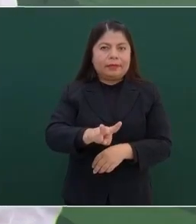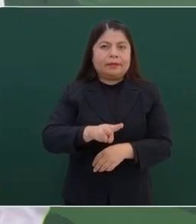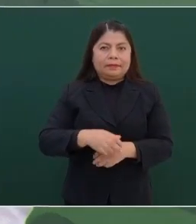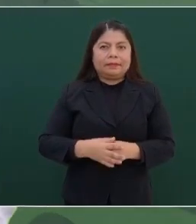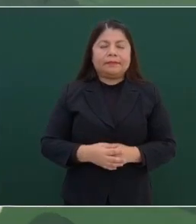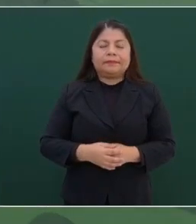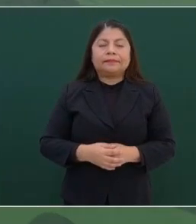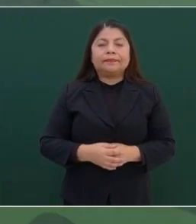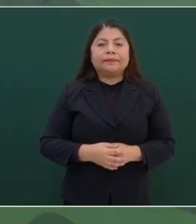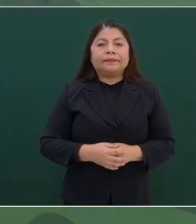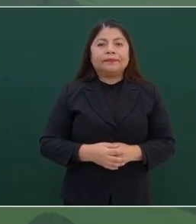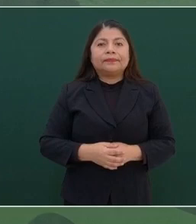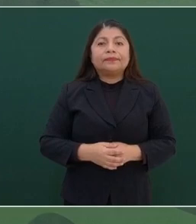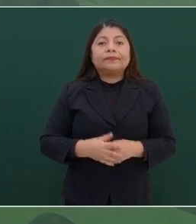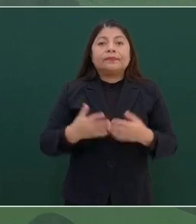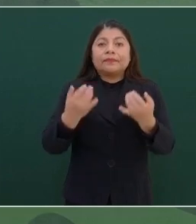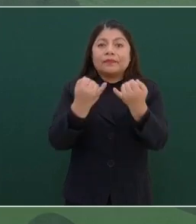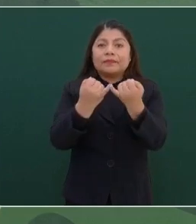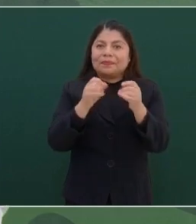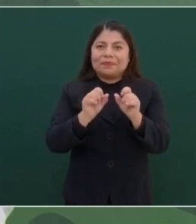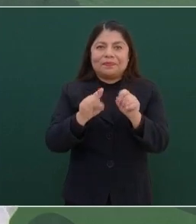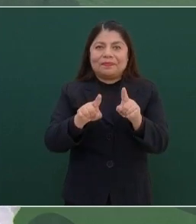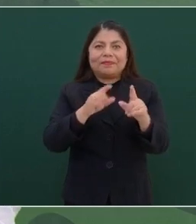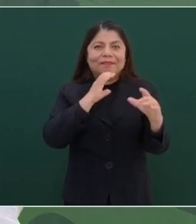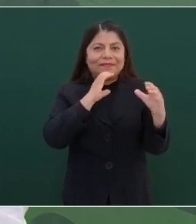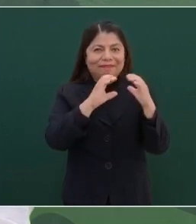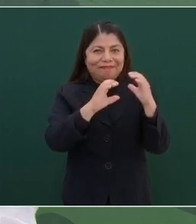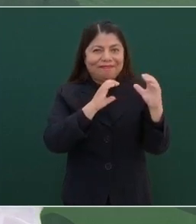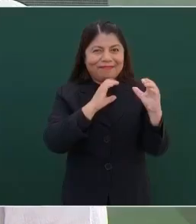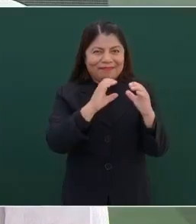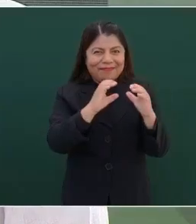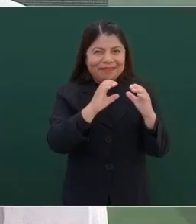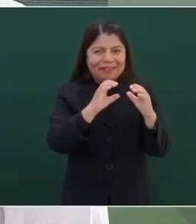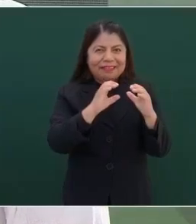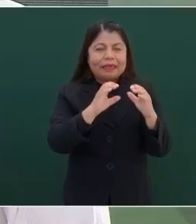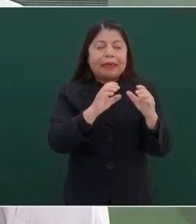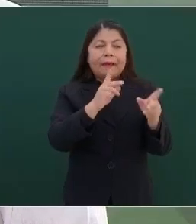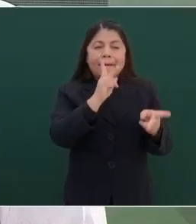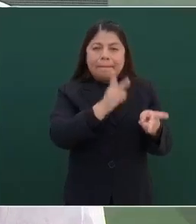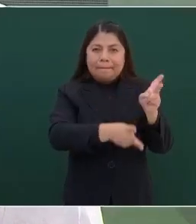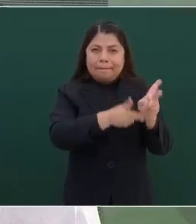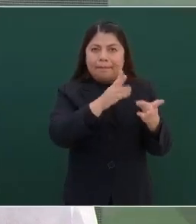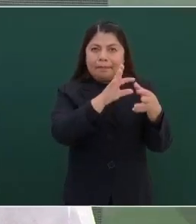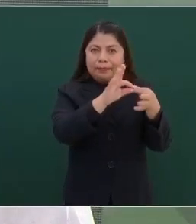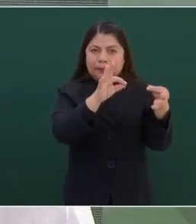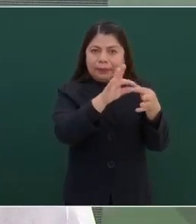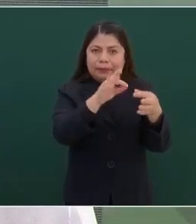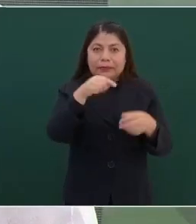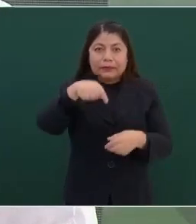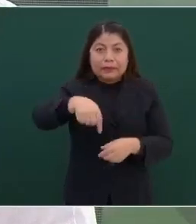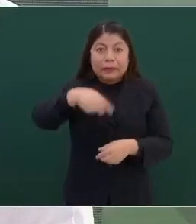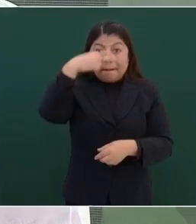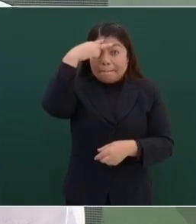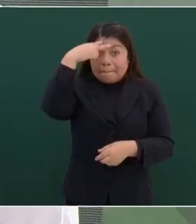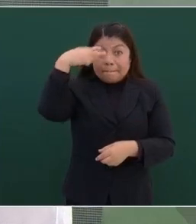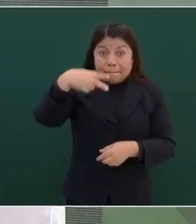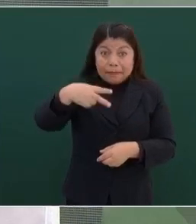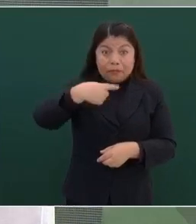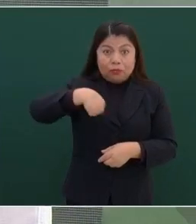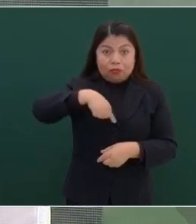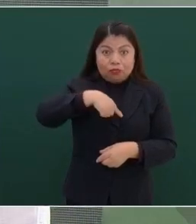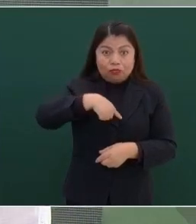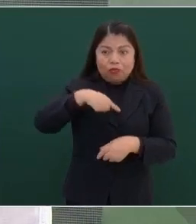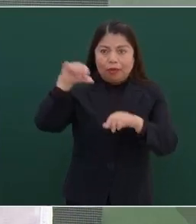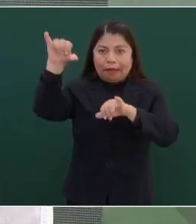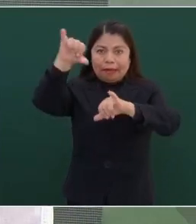aclaró de que en México no se produce la materia prima para el fentanilo.